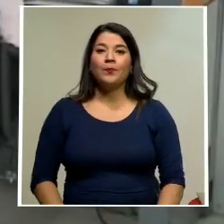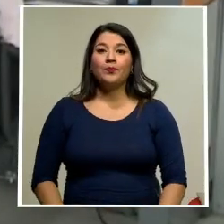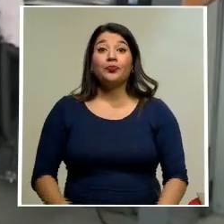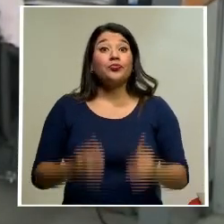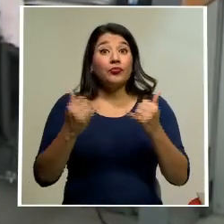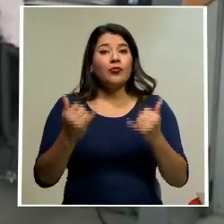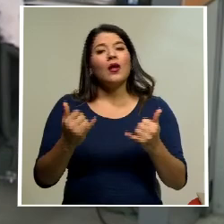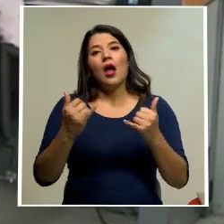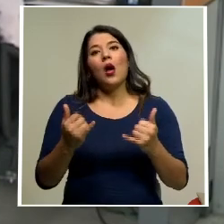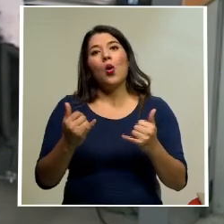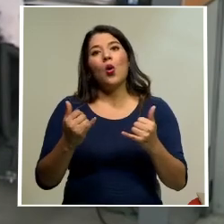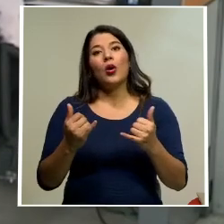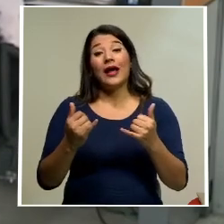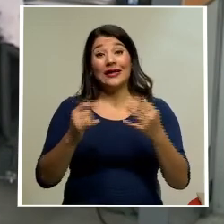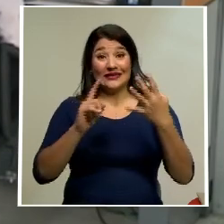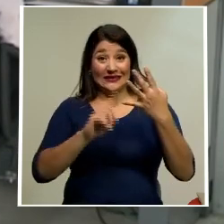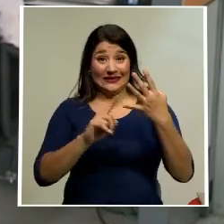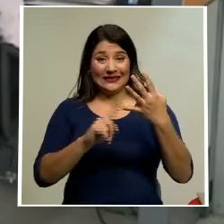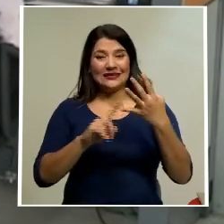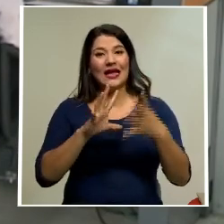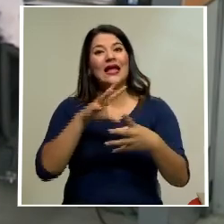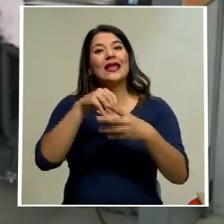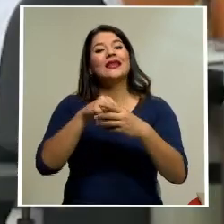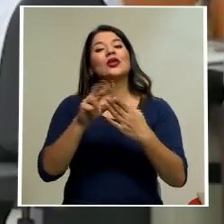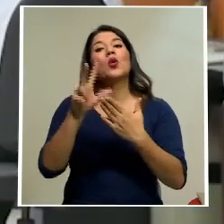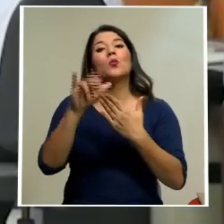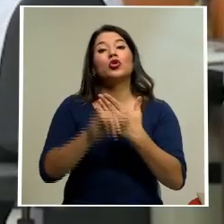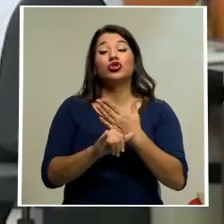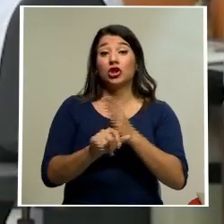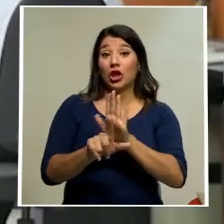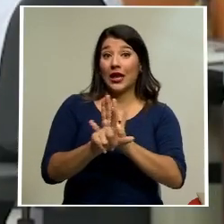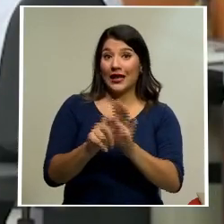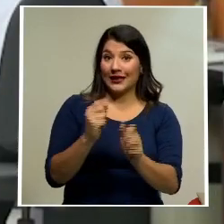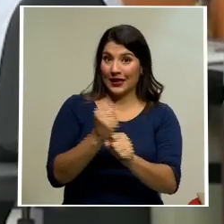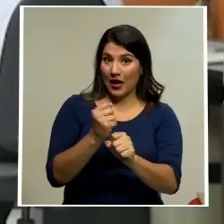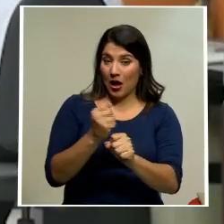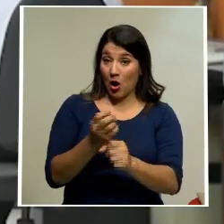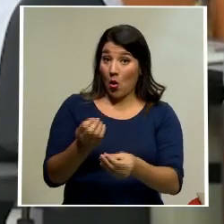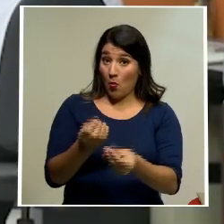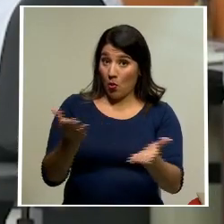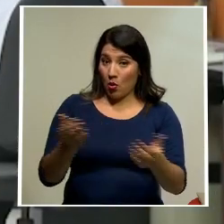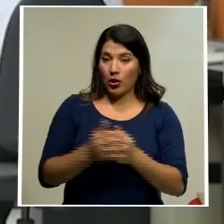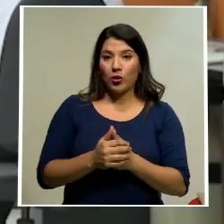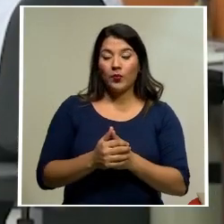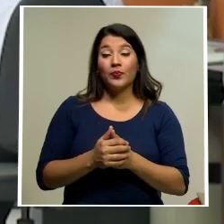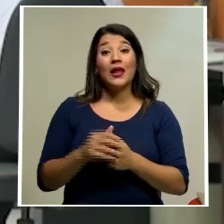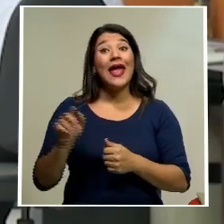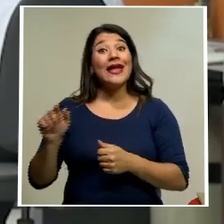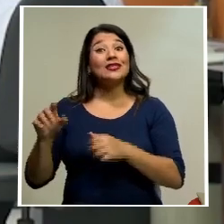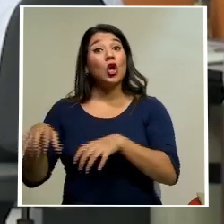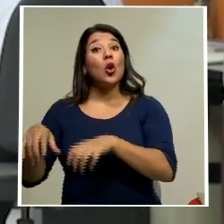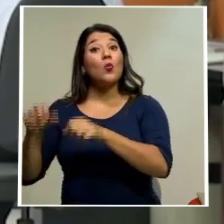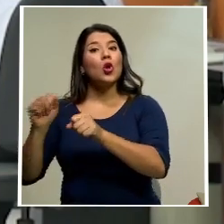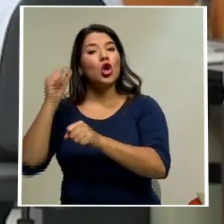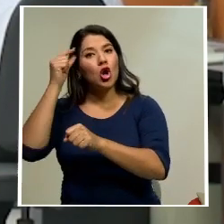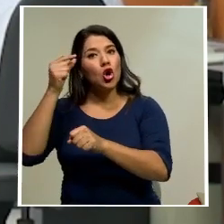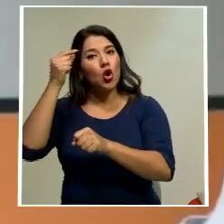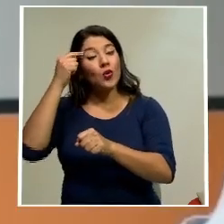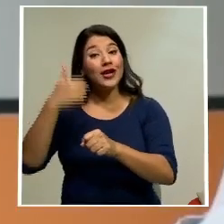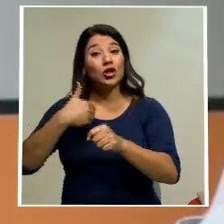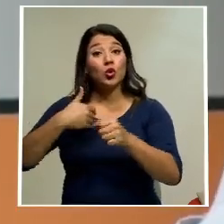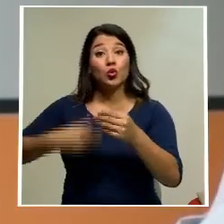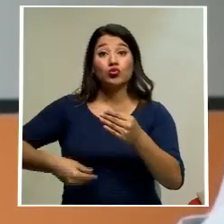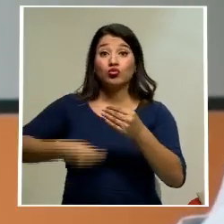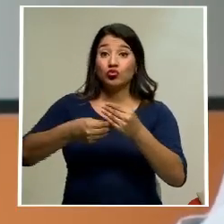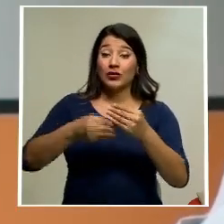de conciencia se encuentra dentro del proyecto de empleo público, norma que el Poder Ejecutivo tuvo que incorporar